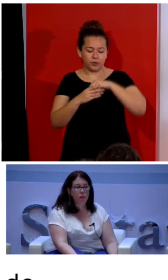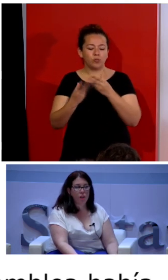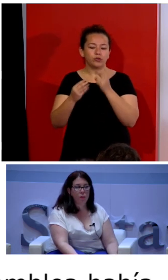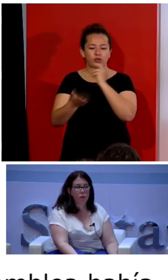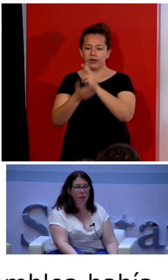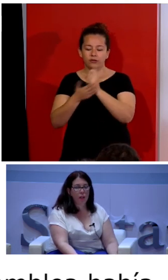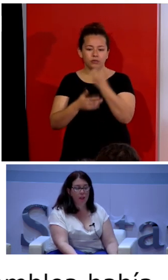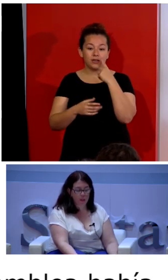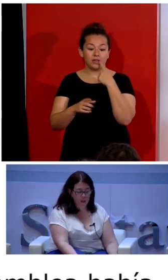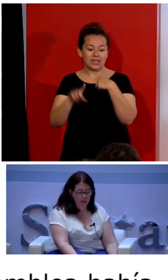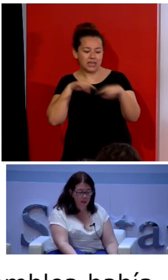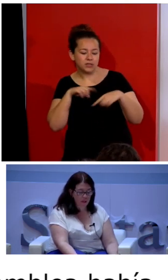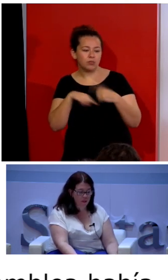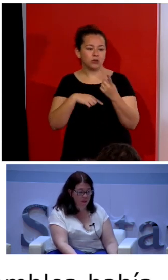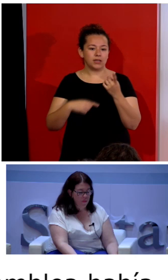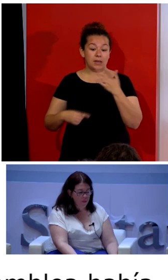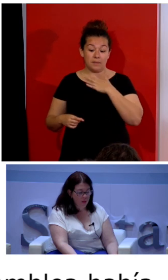podía coger desde mi localidad hasta Mérida.